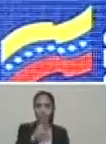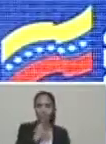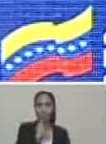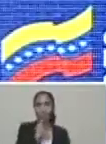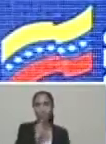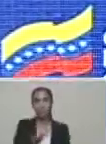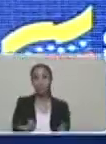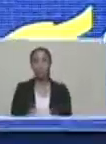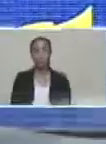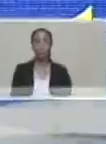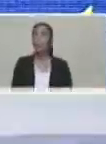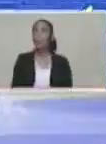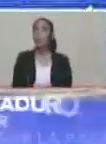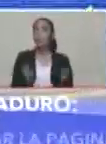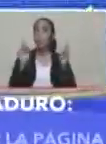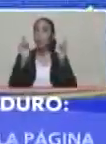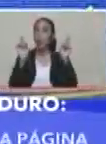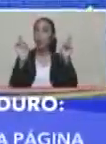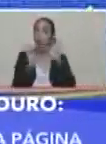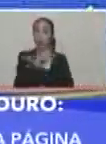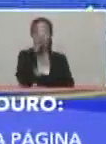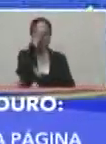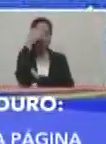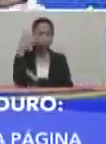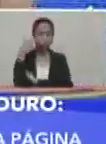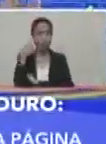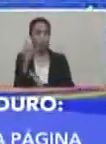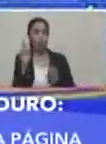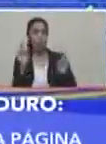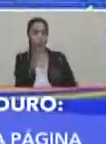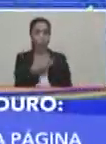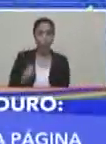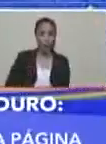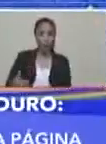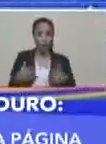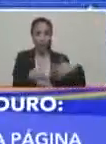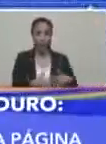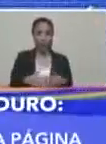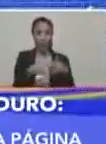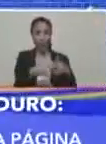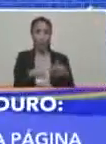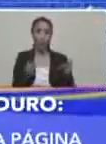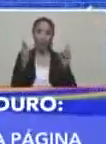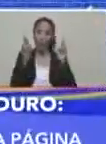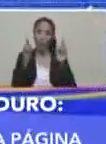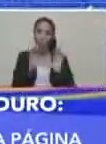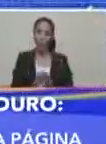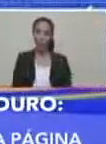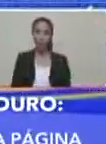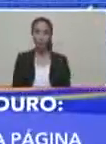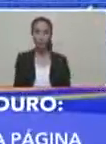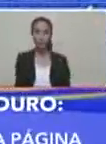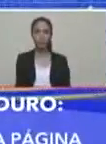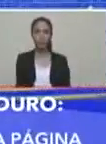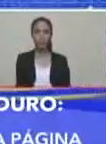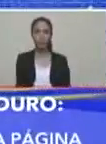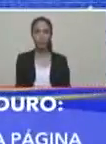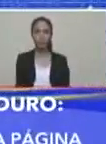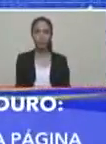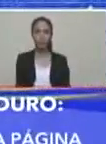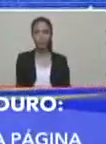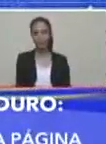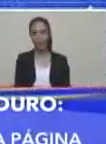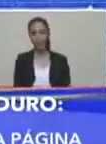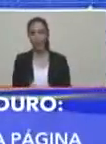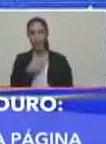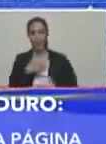algún día Donald Trump, ojalá, digo yo, porque él es un magnate y poco le interesan los pueblos, le interesa el